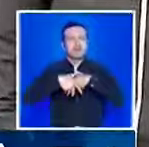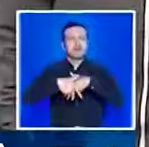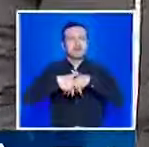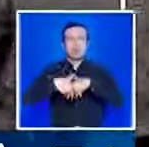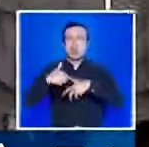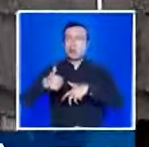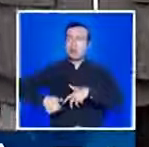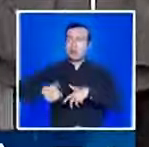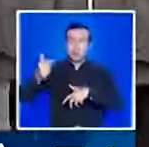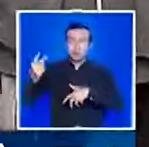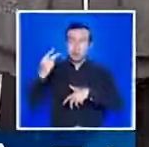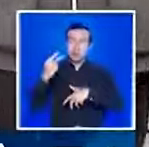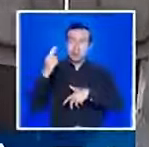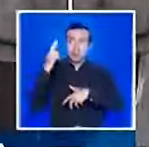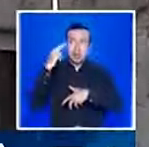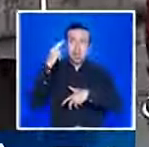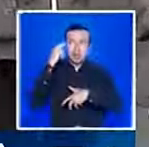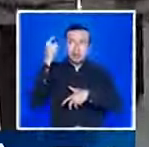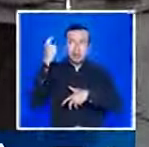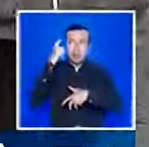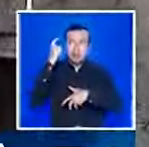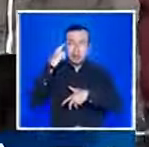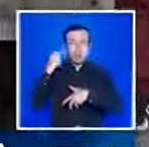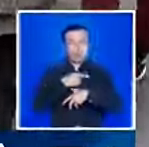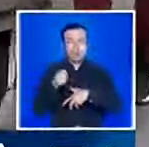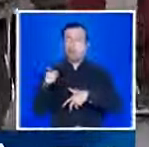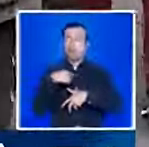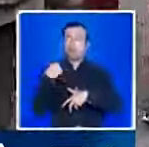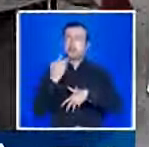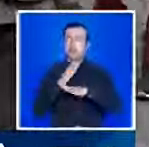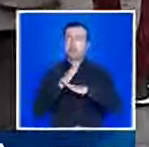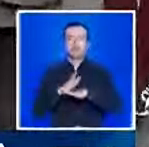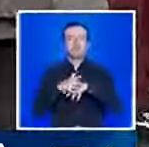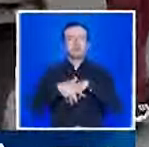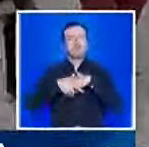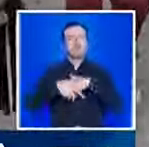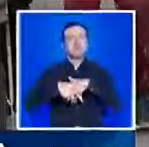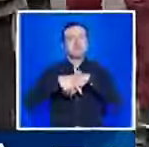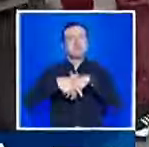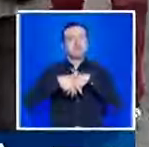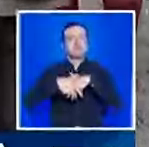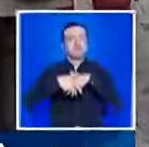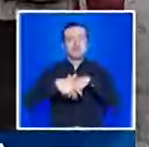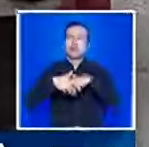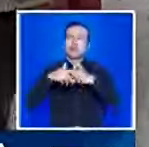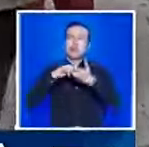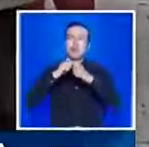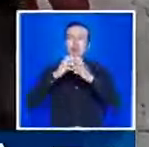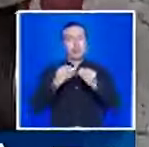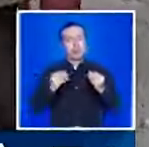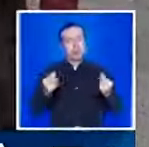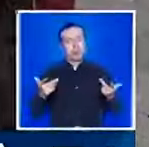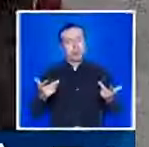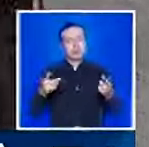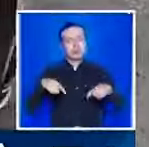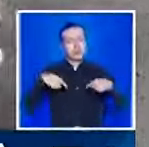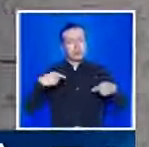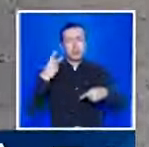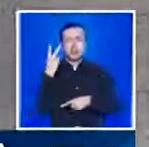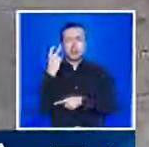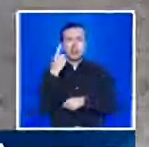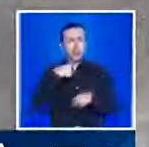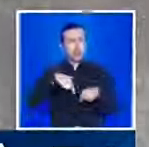puedan reflexionar, analizar, buscar una solución que permita que tengan estos problemas todos los días, porque son 12 horas